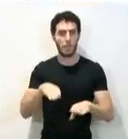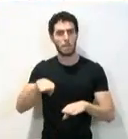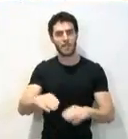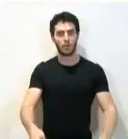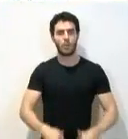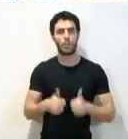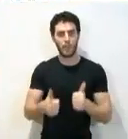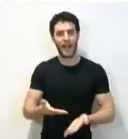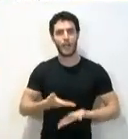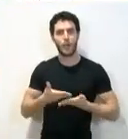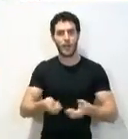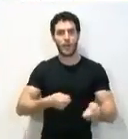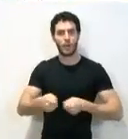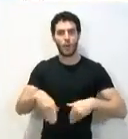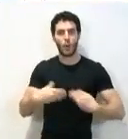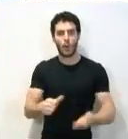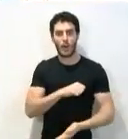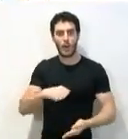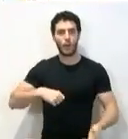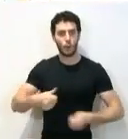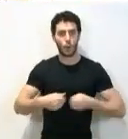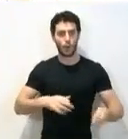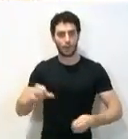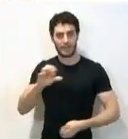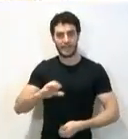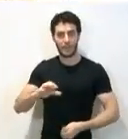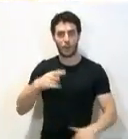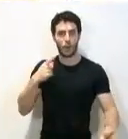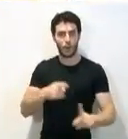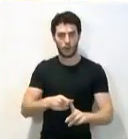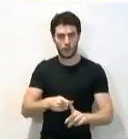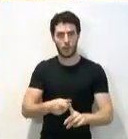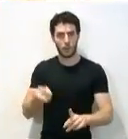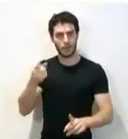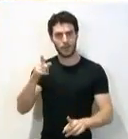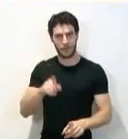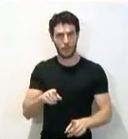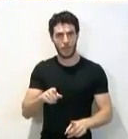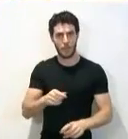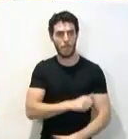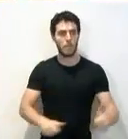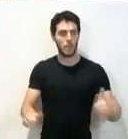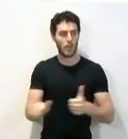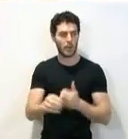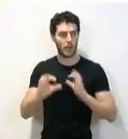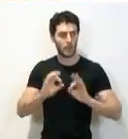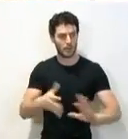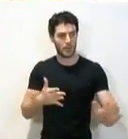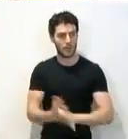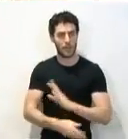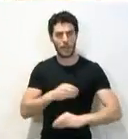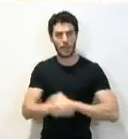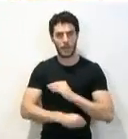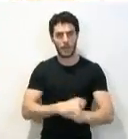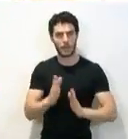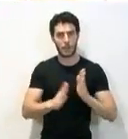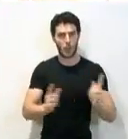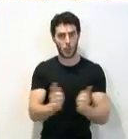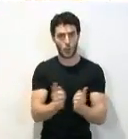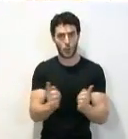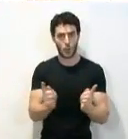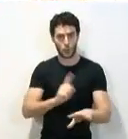al control es el autocontrol del Sintrón. Y este es el objetivo también prioritario, que se realiza en periodos cortos de tiempo.